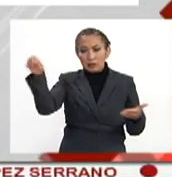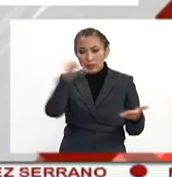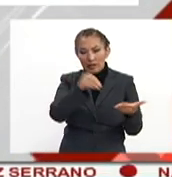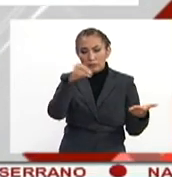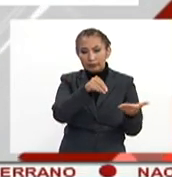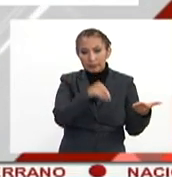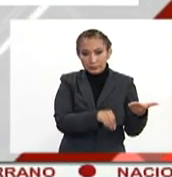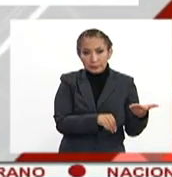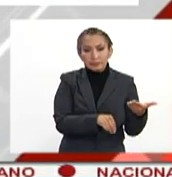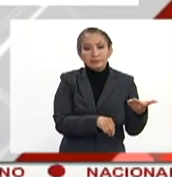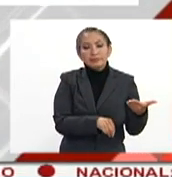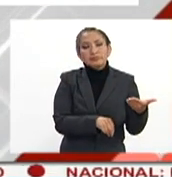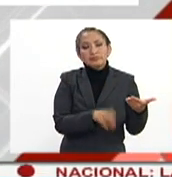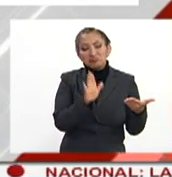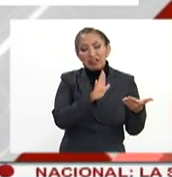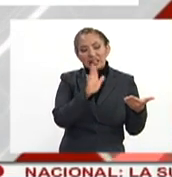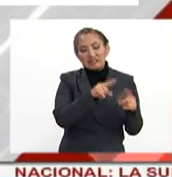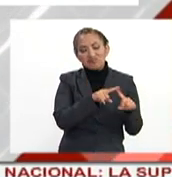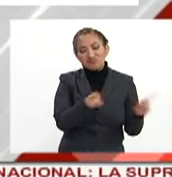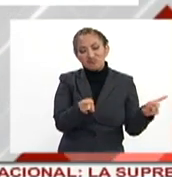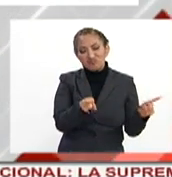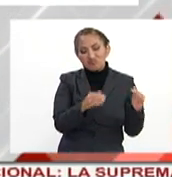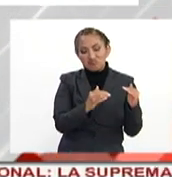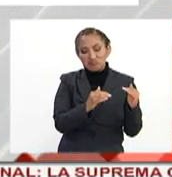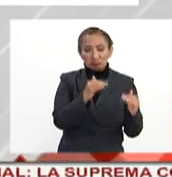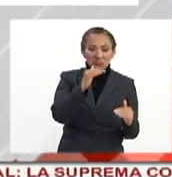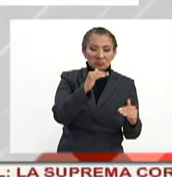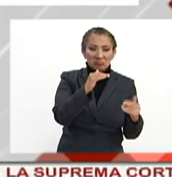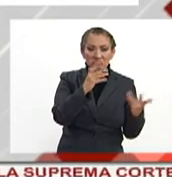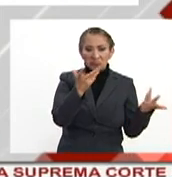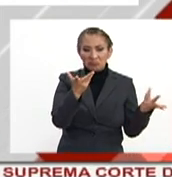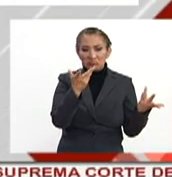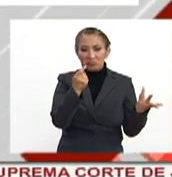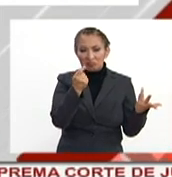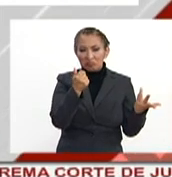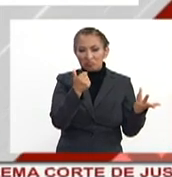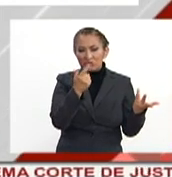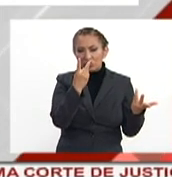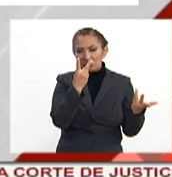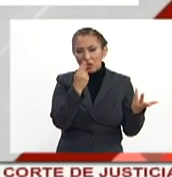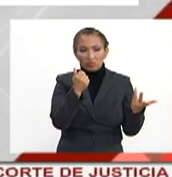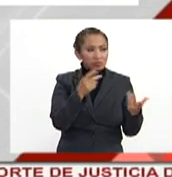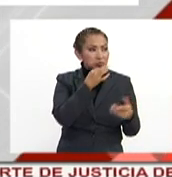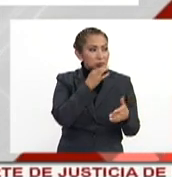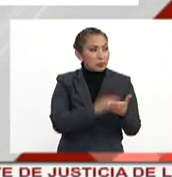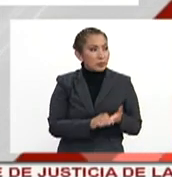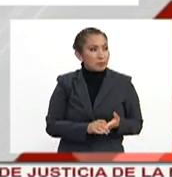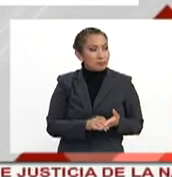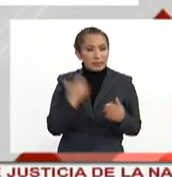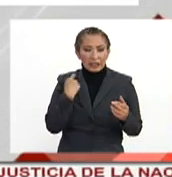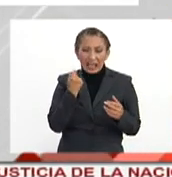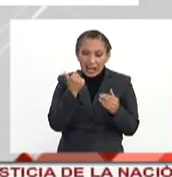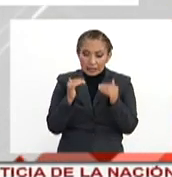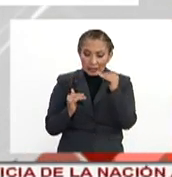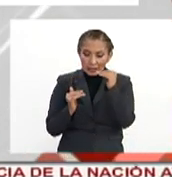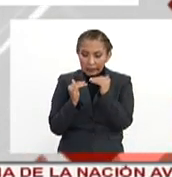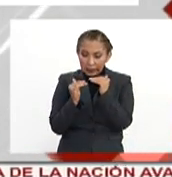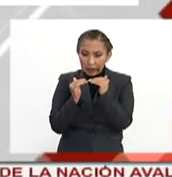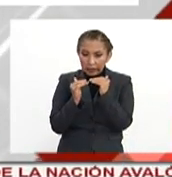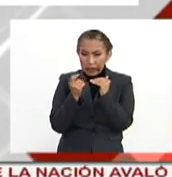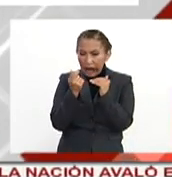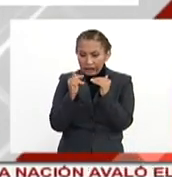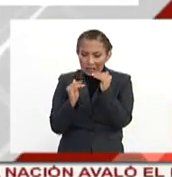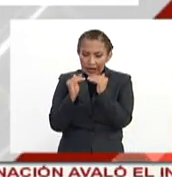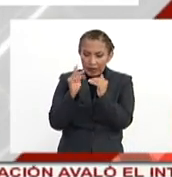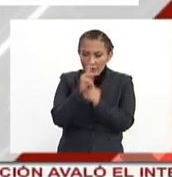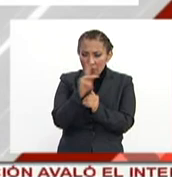o efectivos, parece que la diferencia es de casi 2 puntos, ¿no? Que sigue siendo empate técnico, ¿no?